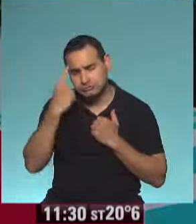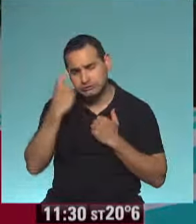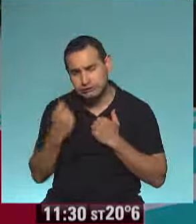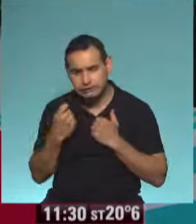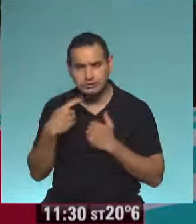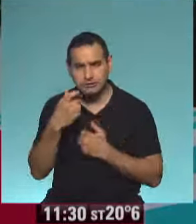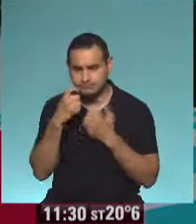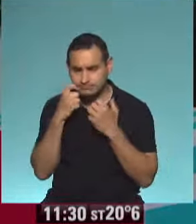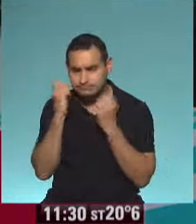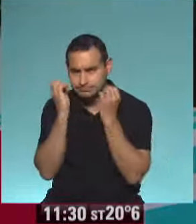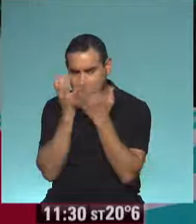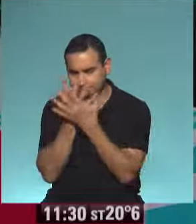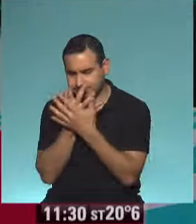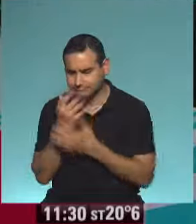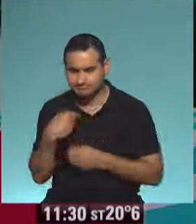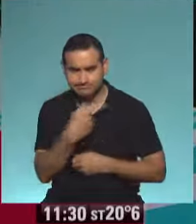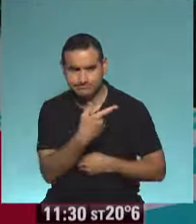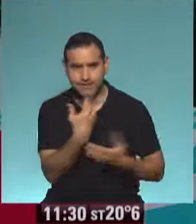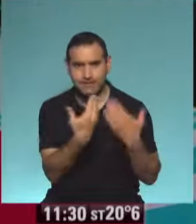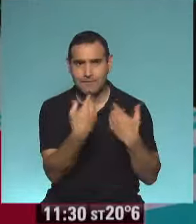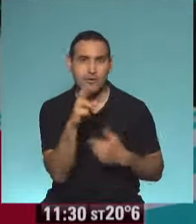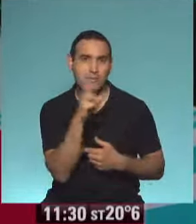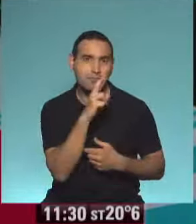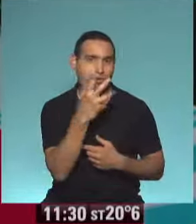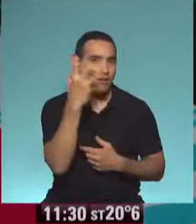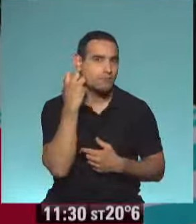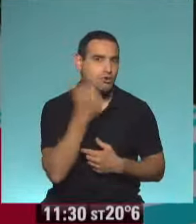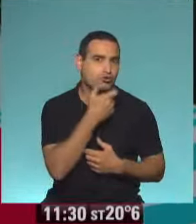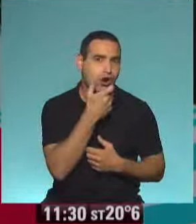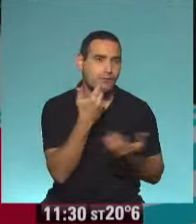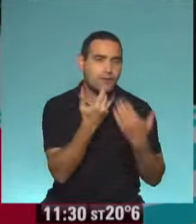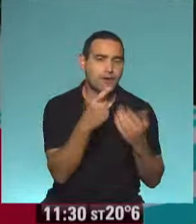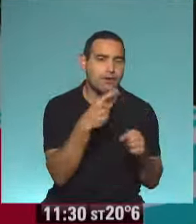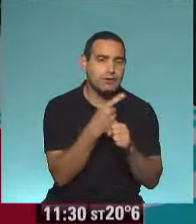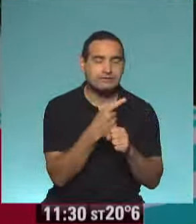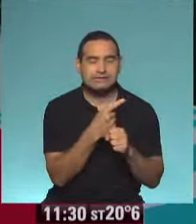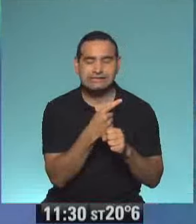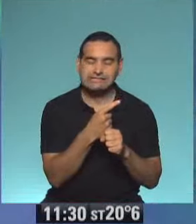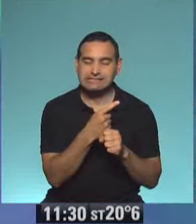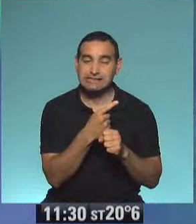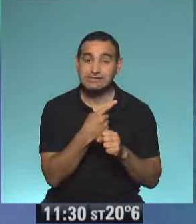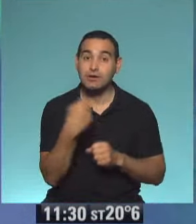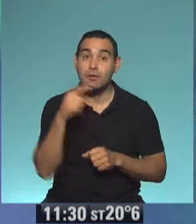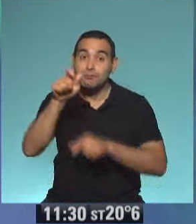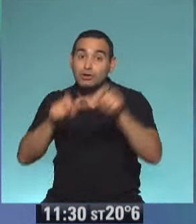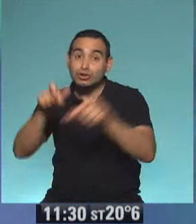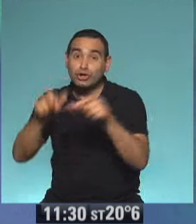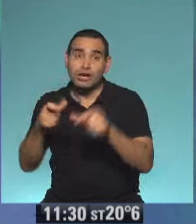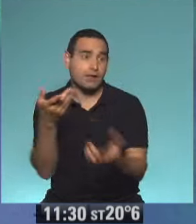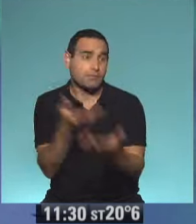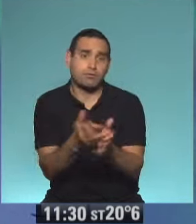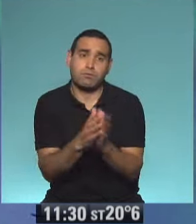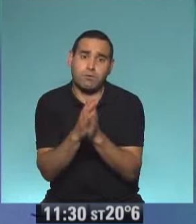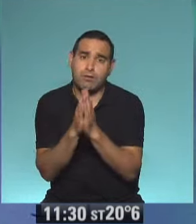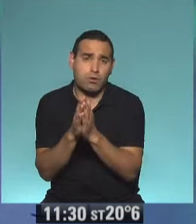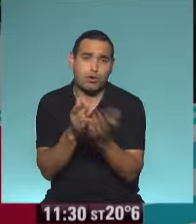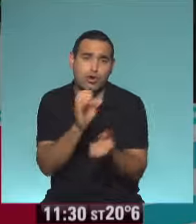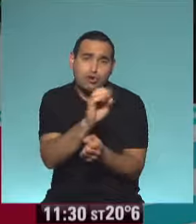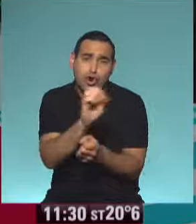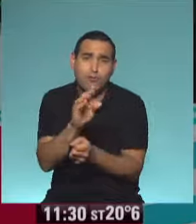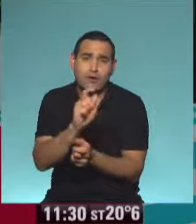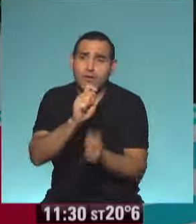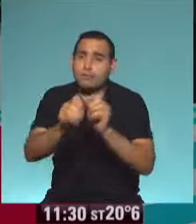haber podido hablar con esa chica pelirroja que tanto le gustó. Y se acuerda que los del pueblo, que además le habían pedido que les devuelvan los nombres porque